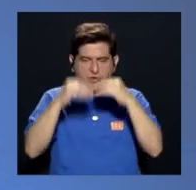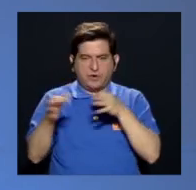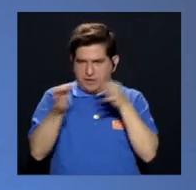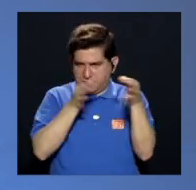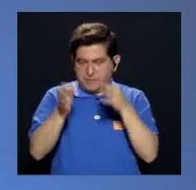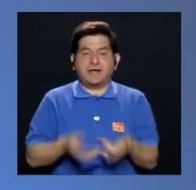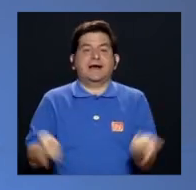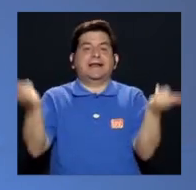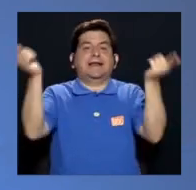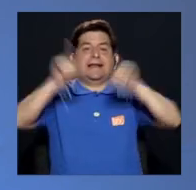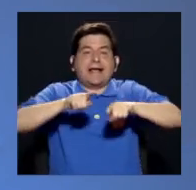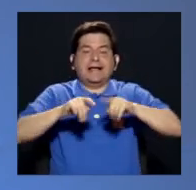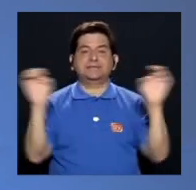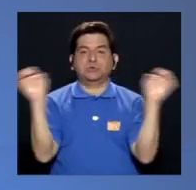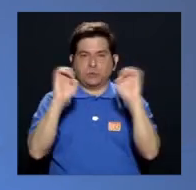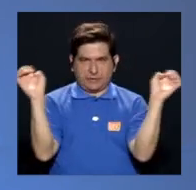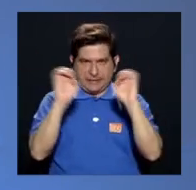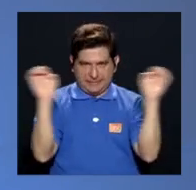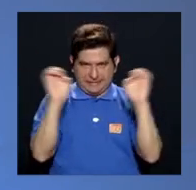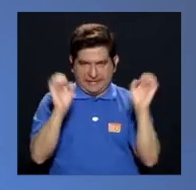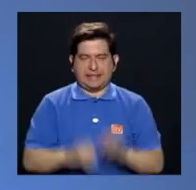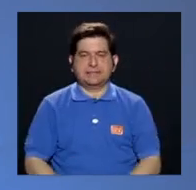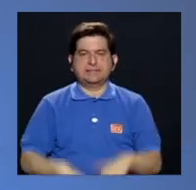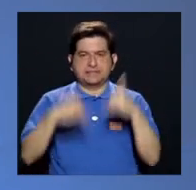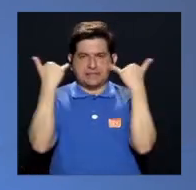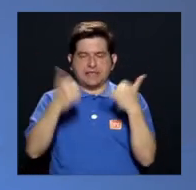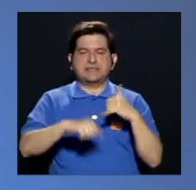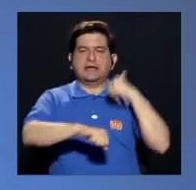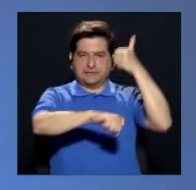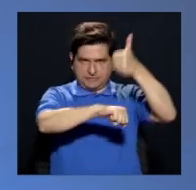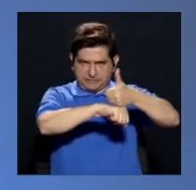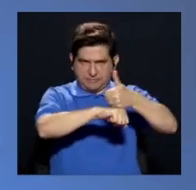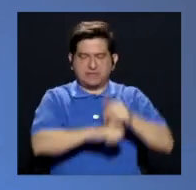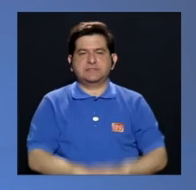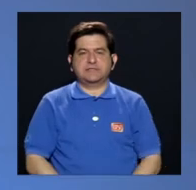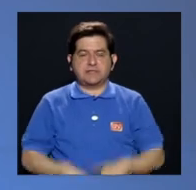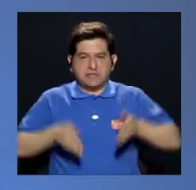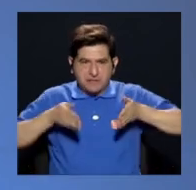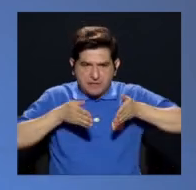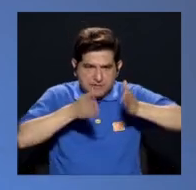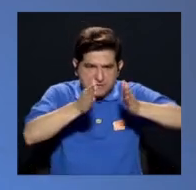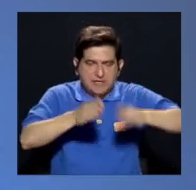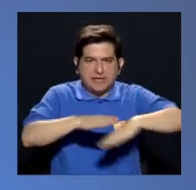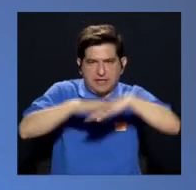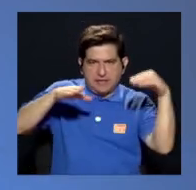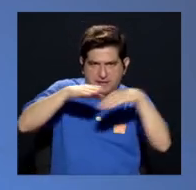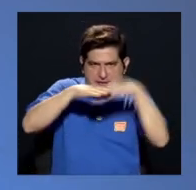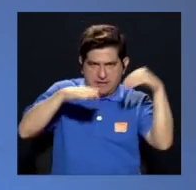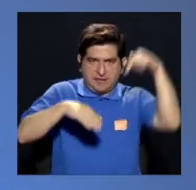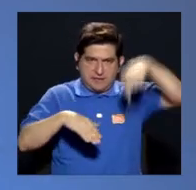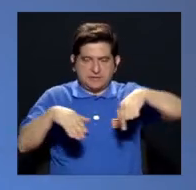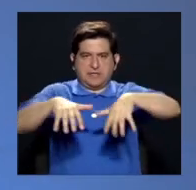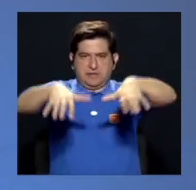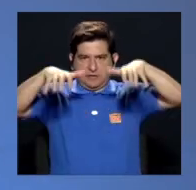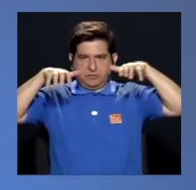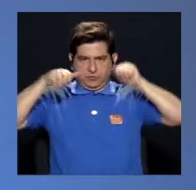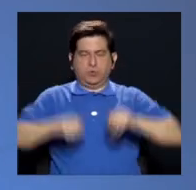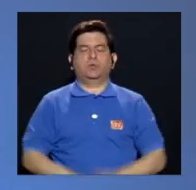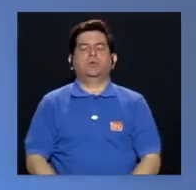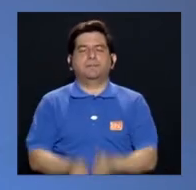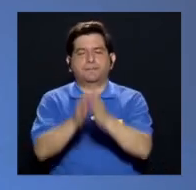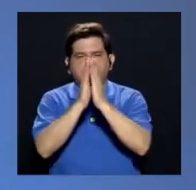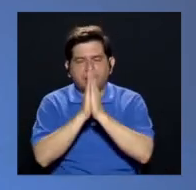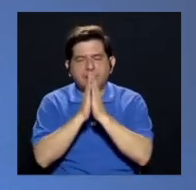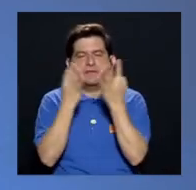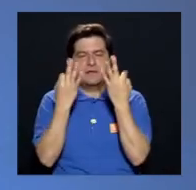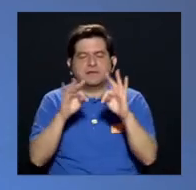indicaciones. En caso de alguna emergencia, están debidamente identificadas las rutas de evacuación en este auditorio. Les